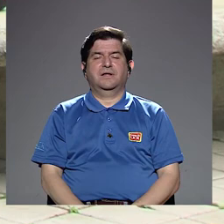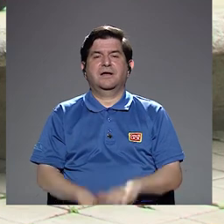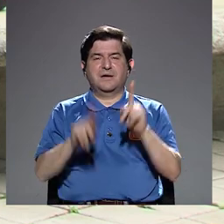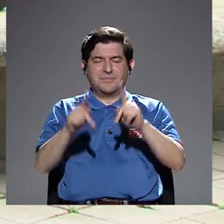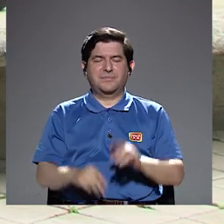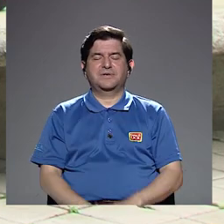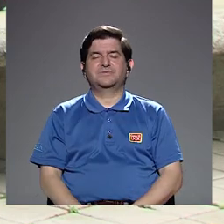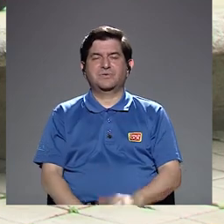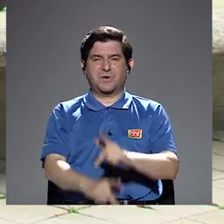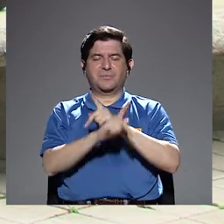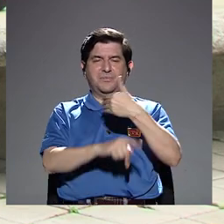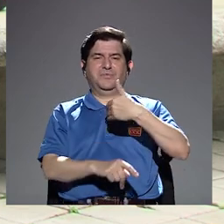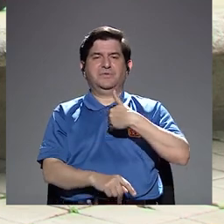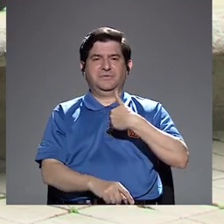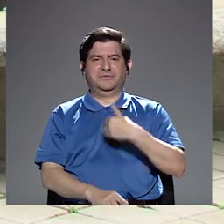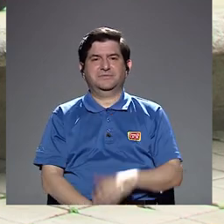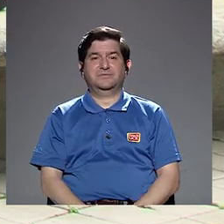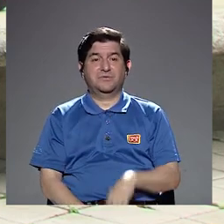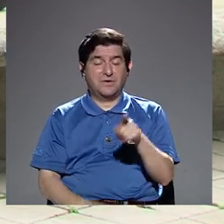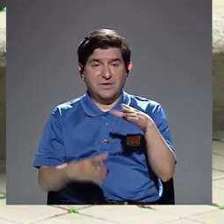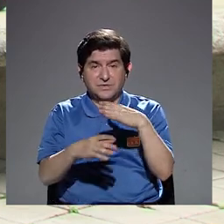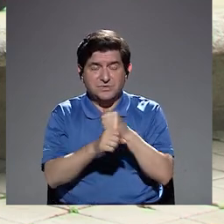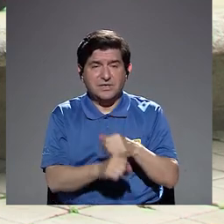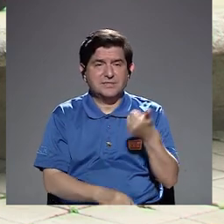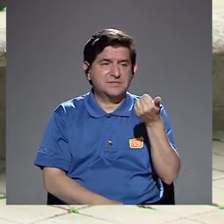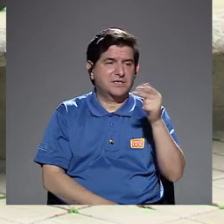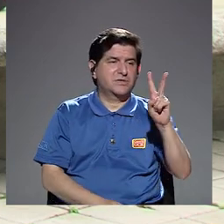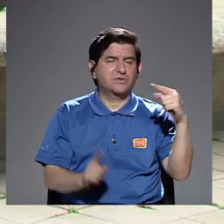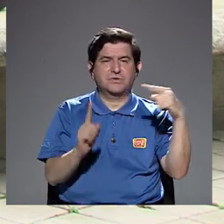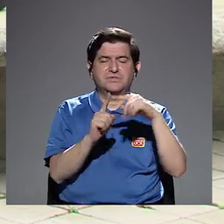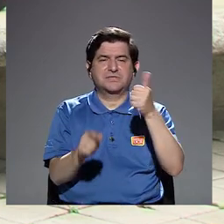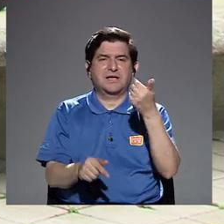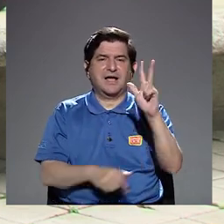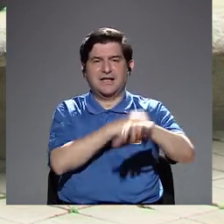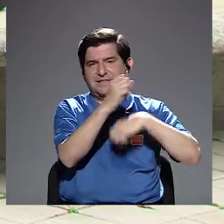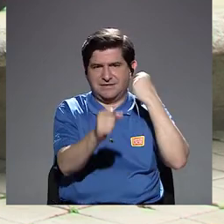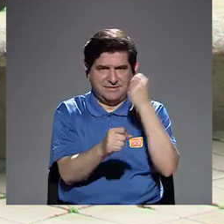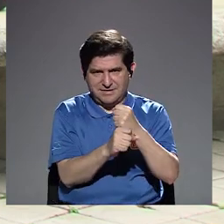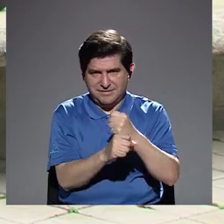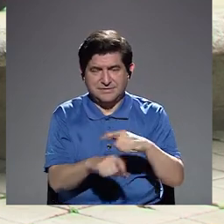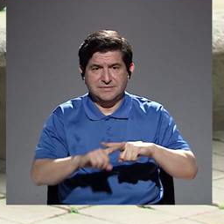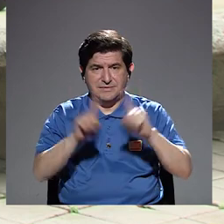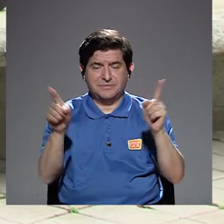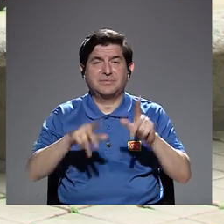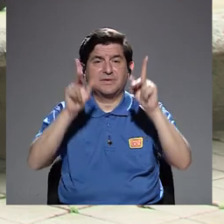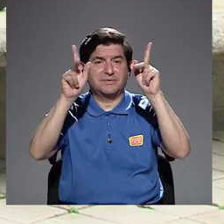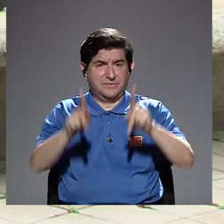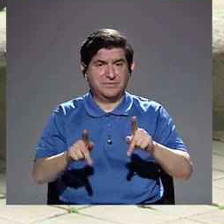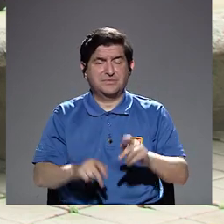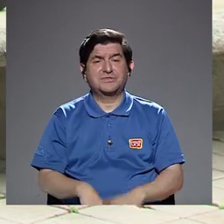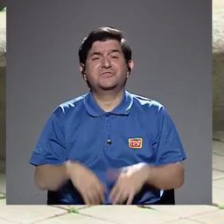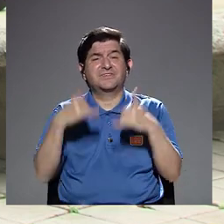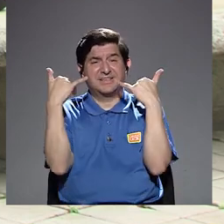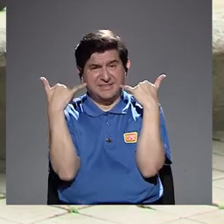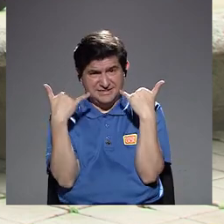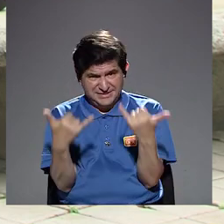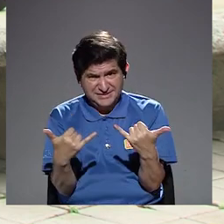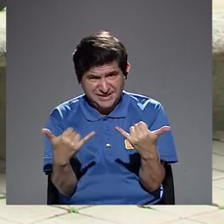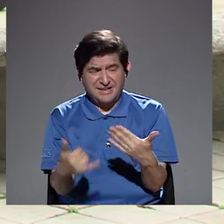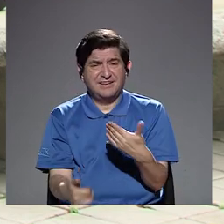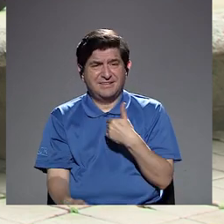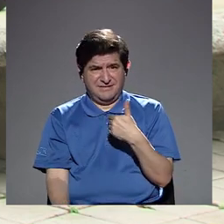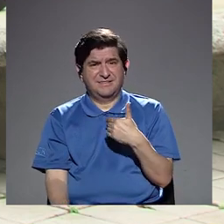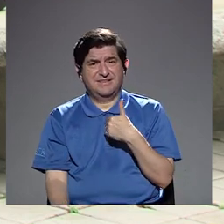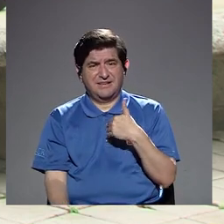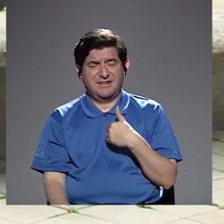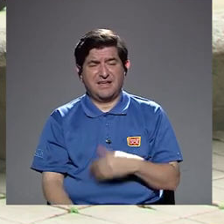inmune. Esto usualmente entonces se hace entre los 12 y 13 años de edad. Pero una persona pues que ya ha